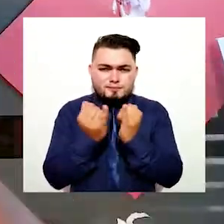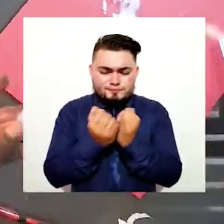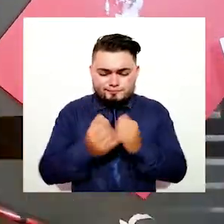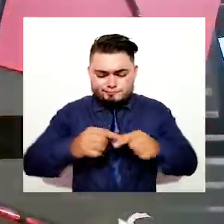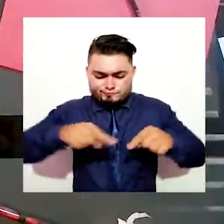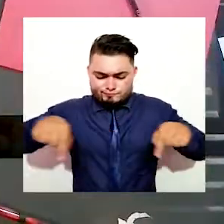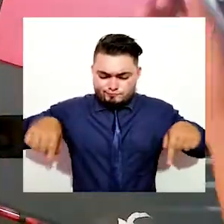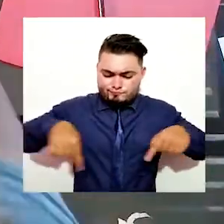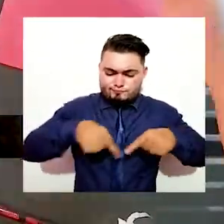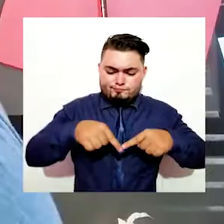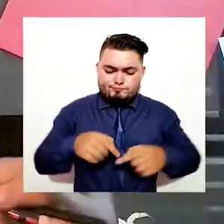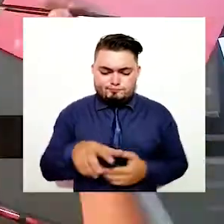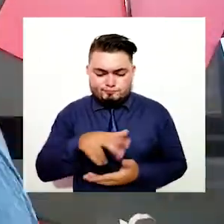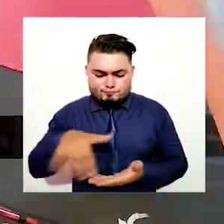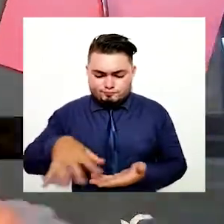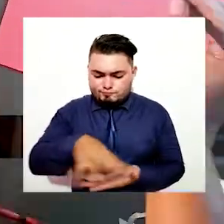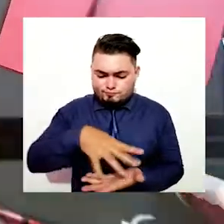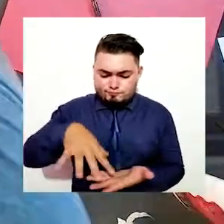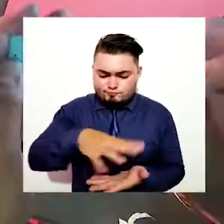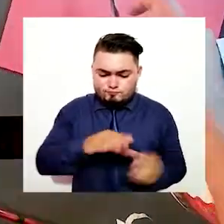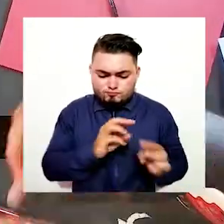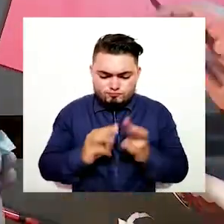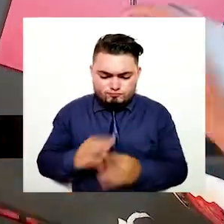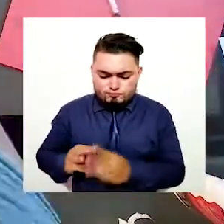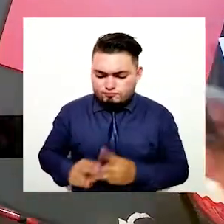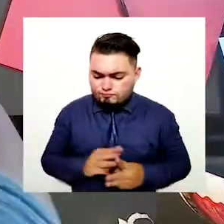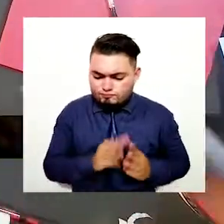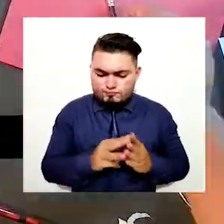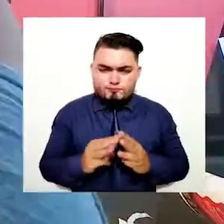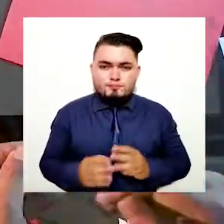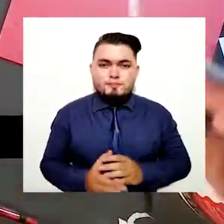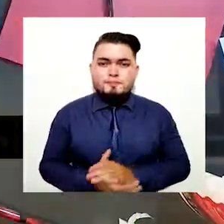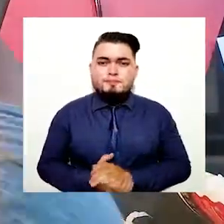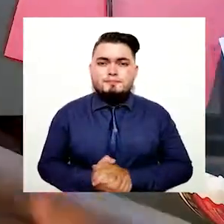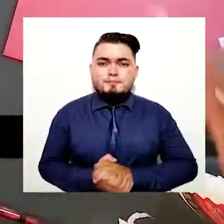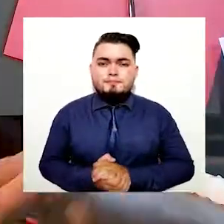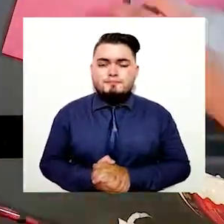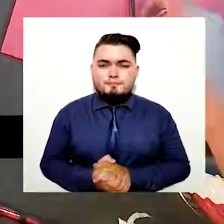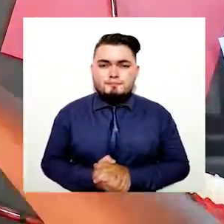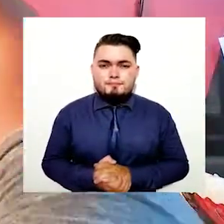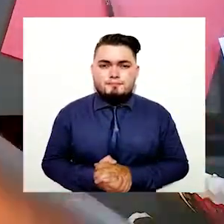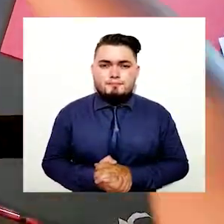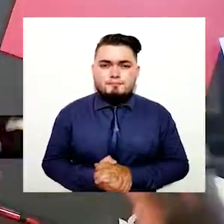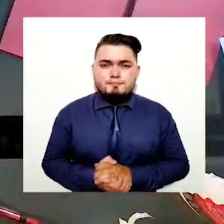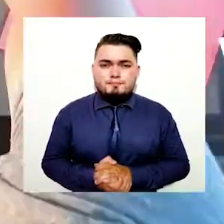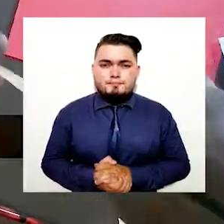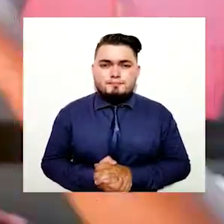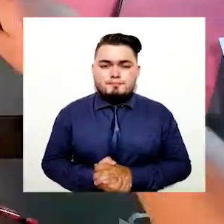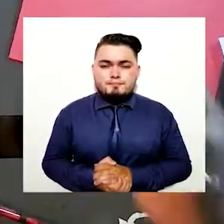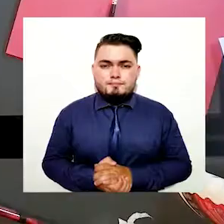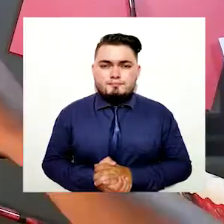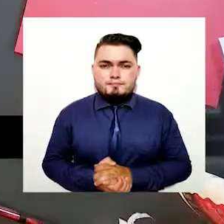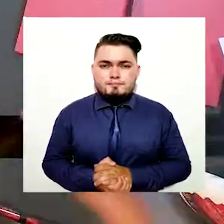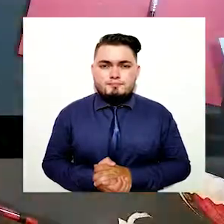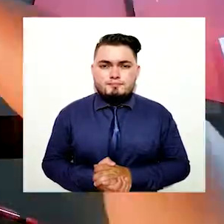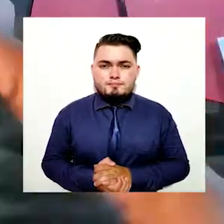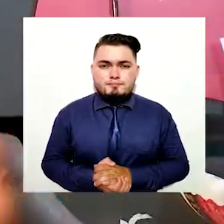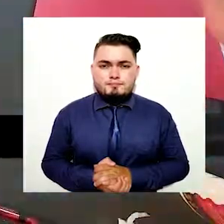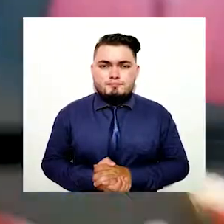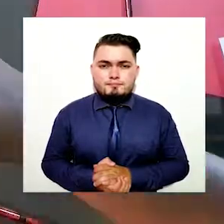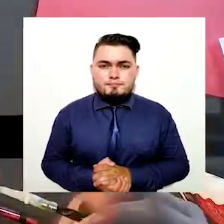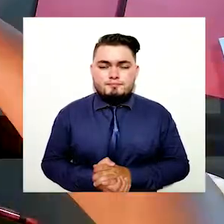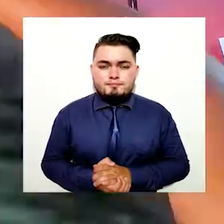pez. Entonces, ese es el proceso que vamos a seguir de aquí en adelante hasta que podamos terminar